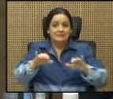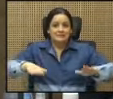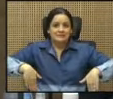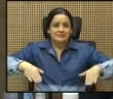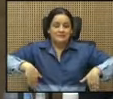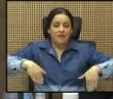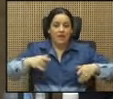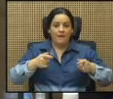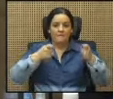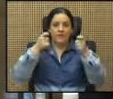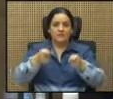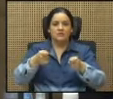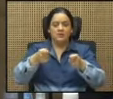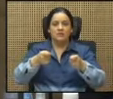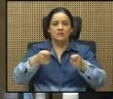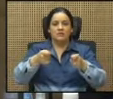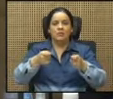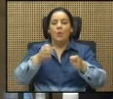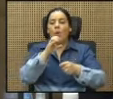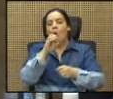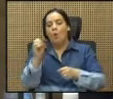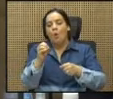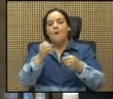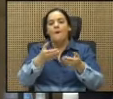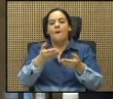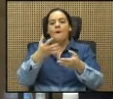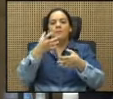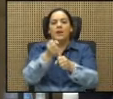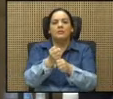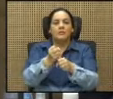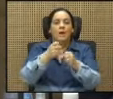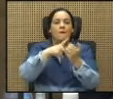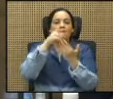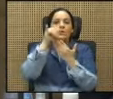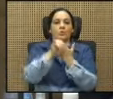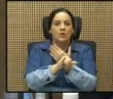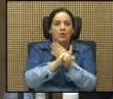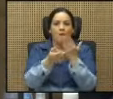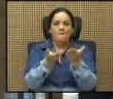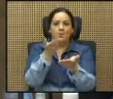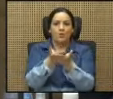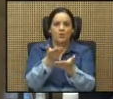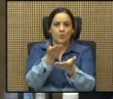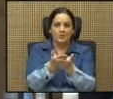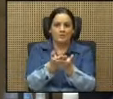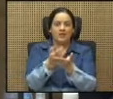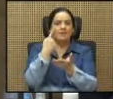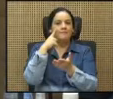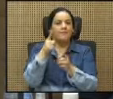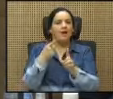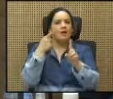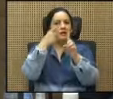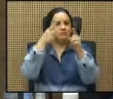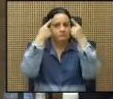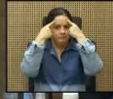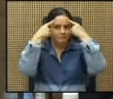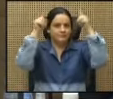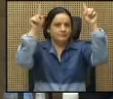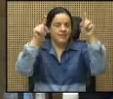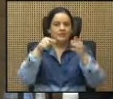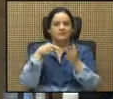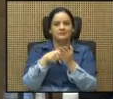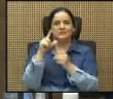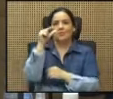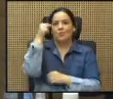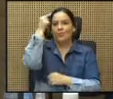presentado al menos o materializado proyectos ni propuestas dirigidas a tal fin. Este gobierno lo único